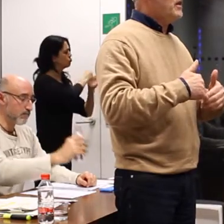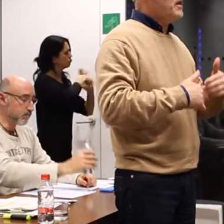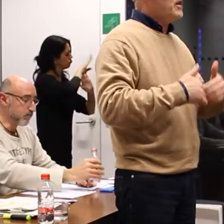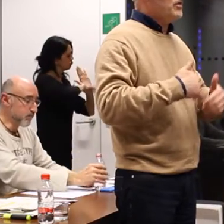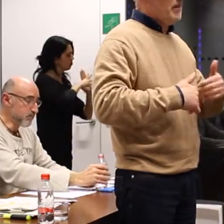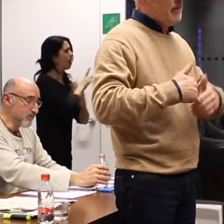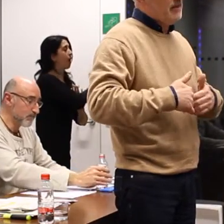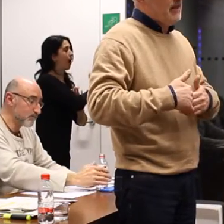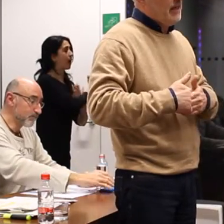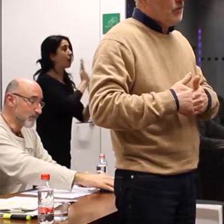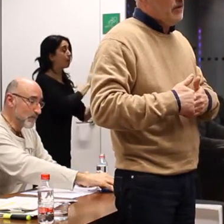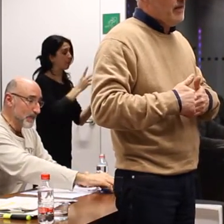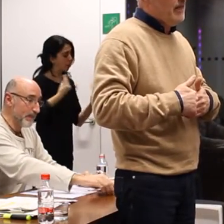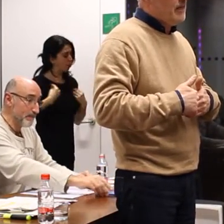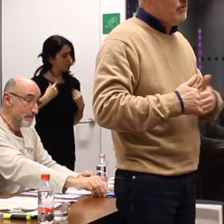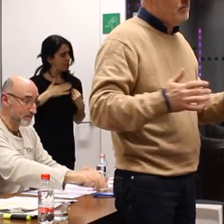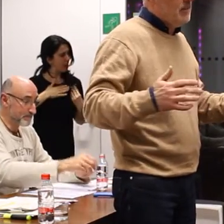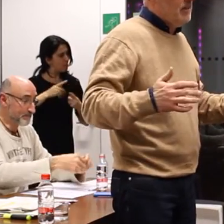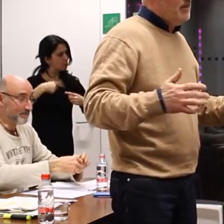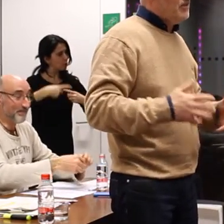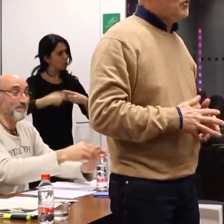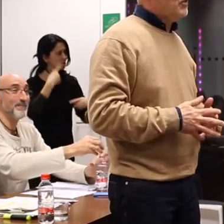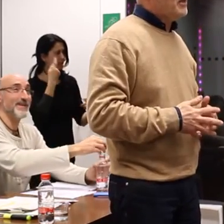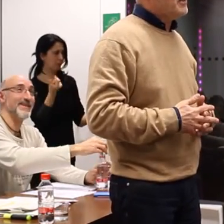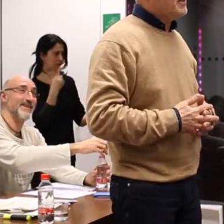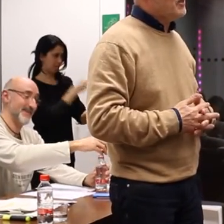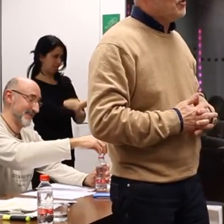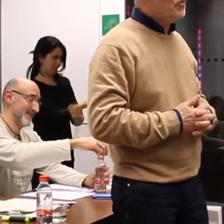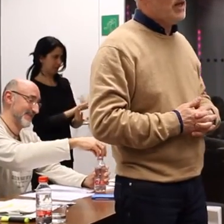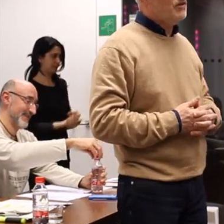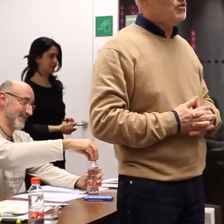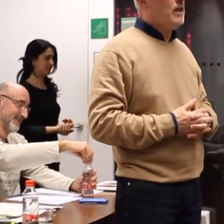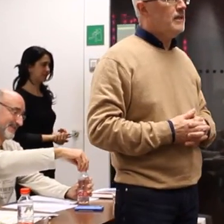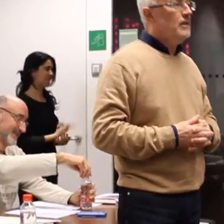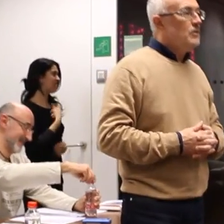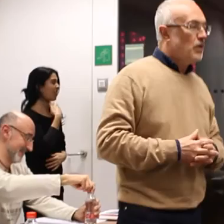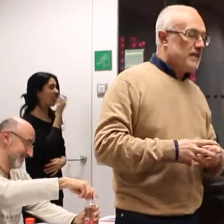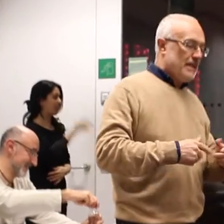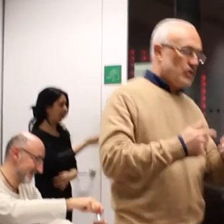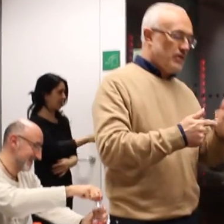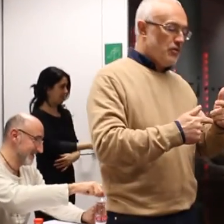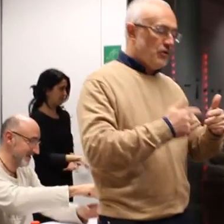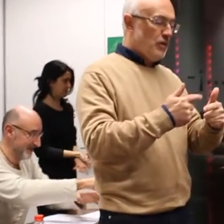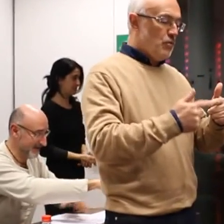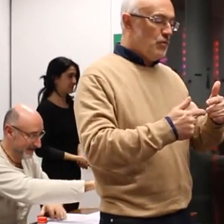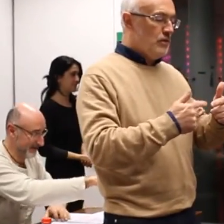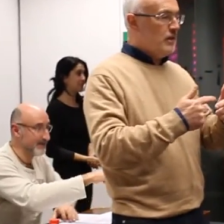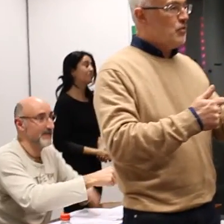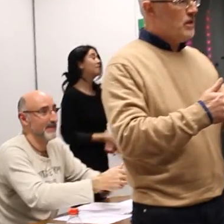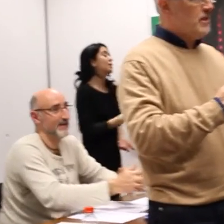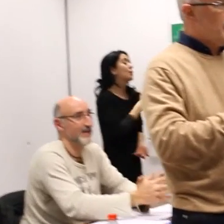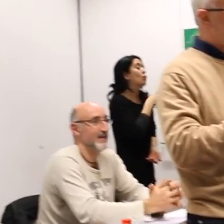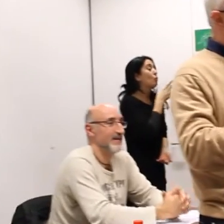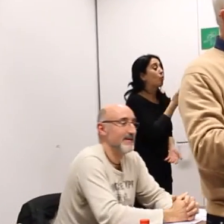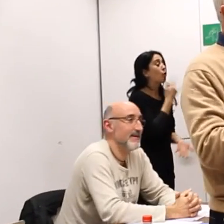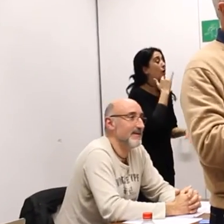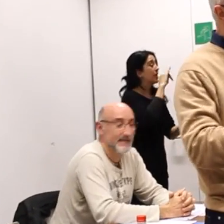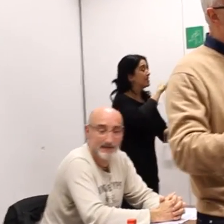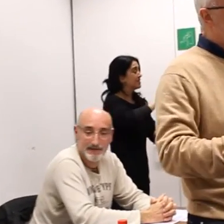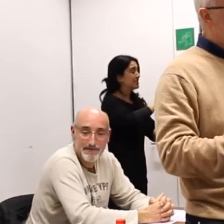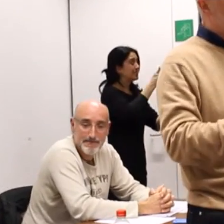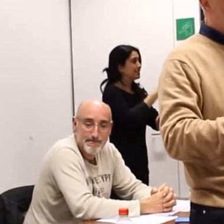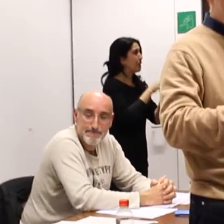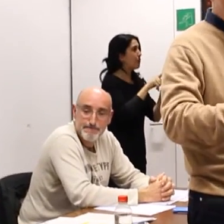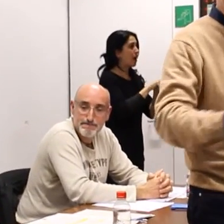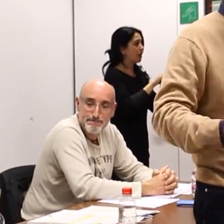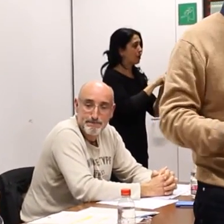somos incoherentes en nuestras prácticas cotidianas, ¿no? Esto es muy habitual. porque estamos dentro de un sistema que nos